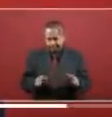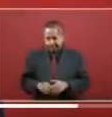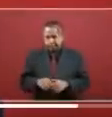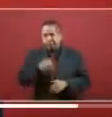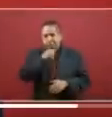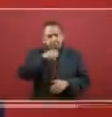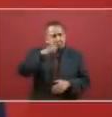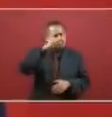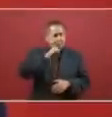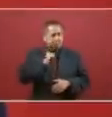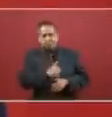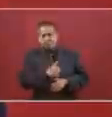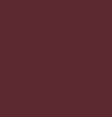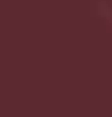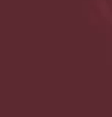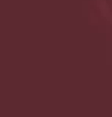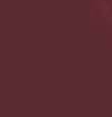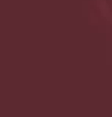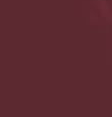ancianos